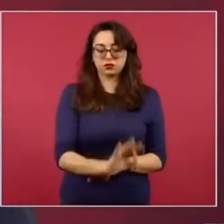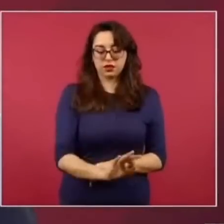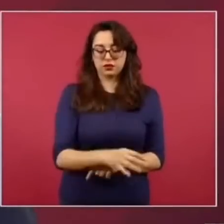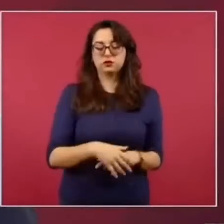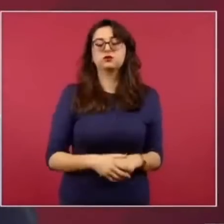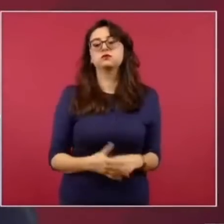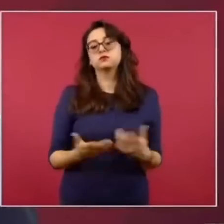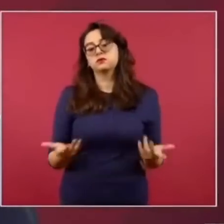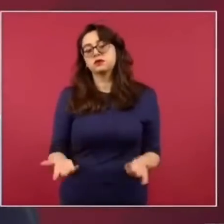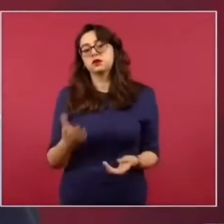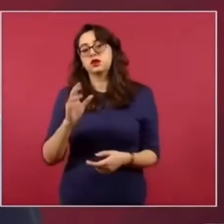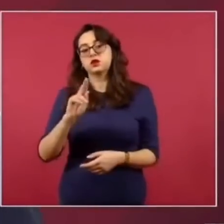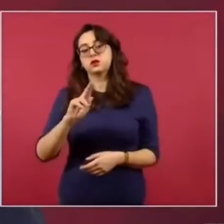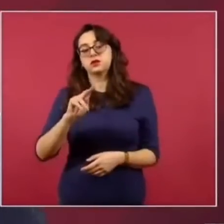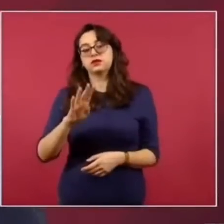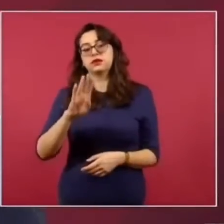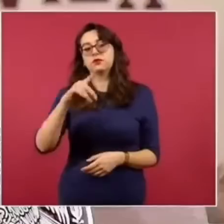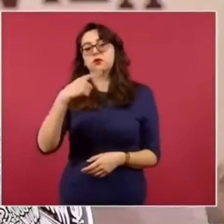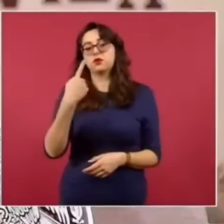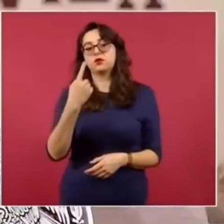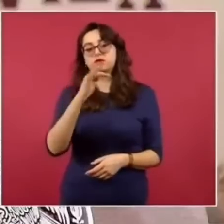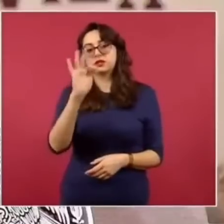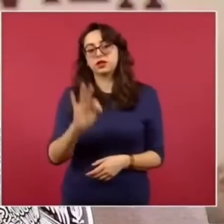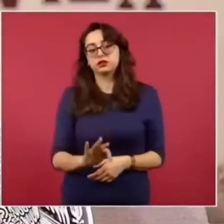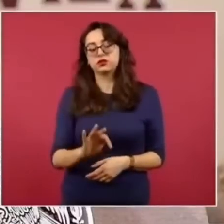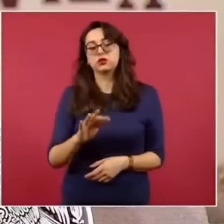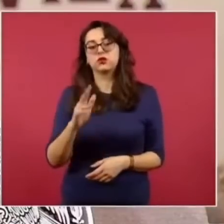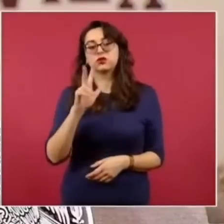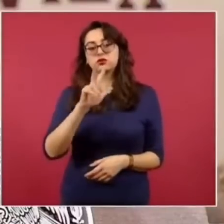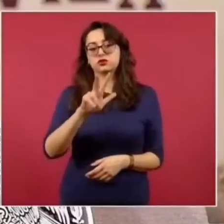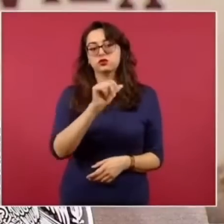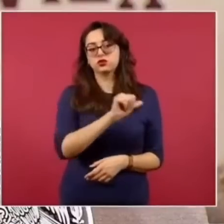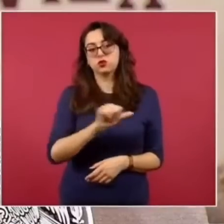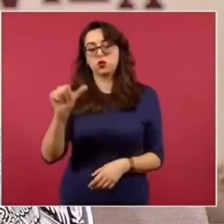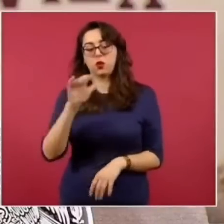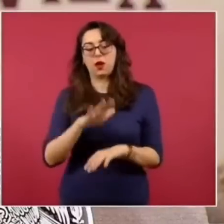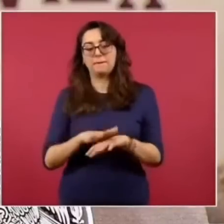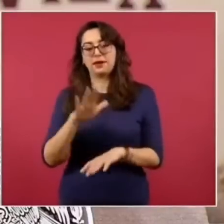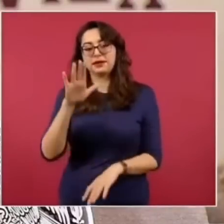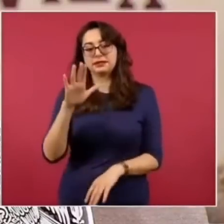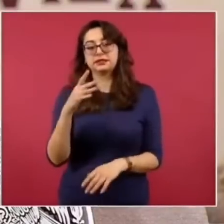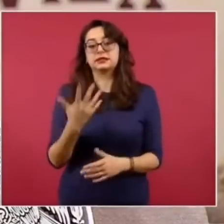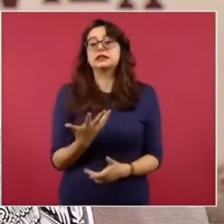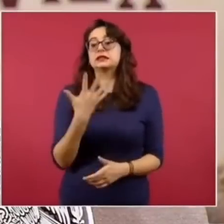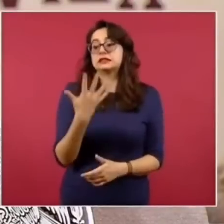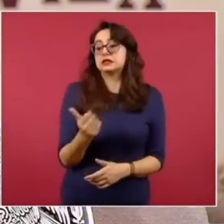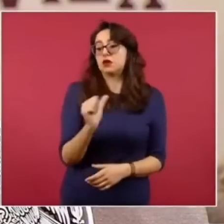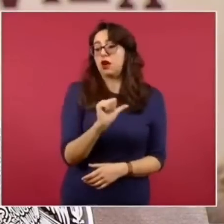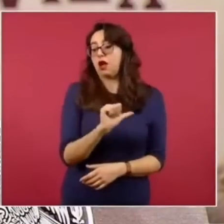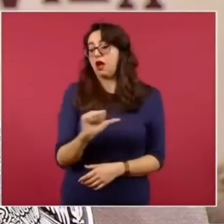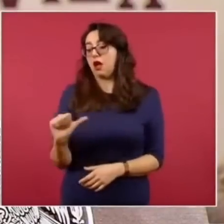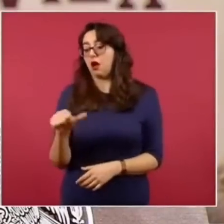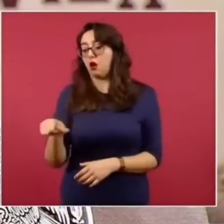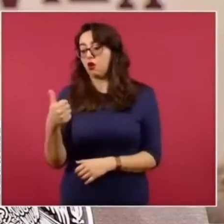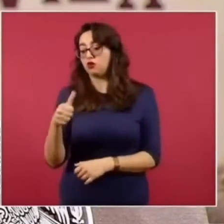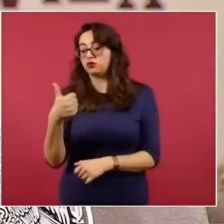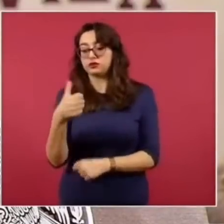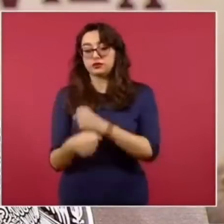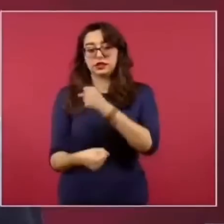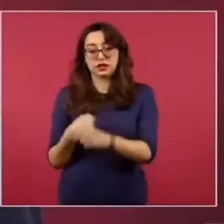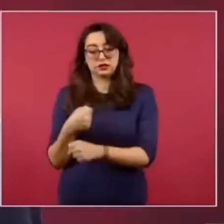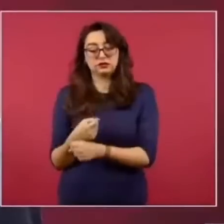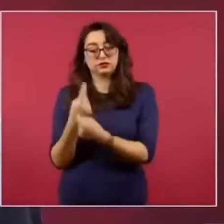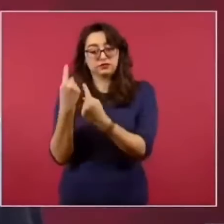adelante, 64% para personas de 12 a 17 años y finalmente de 5 a 11 años de edad, aunque todavía